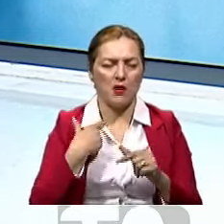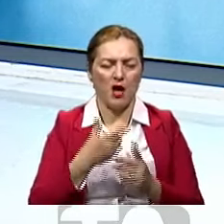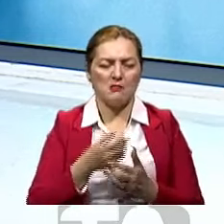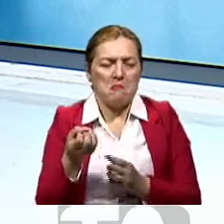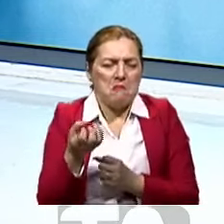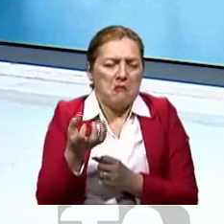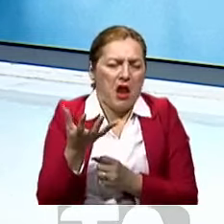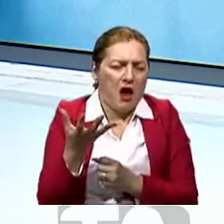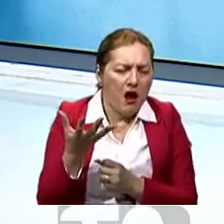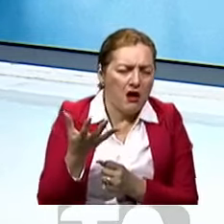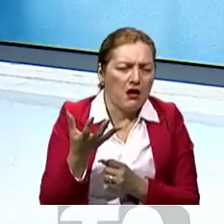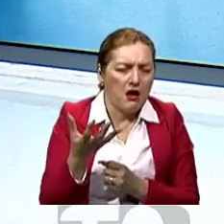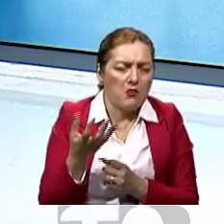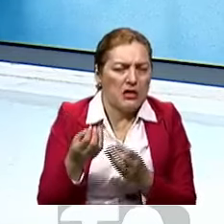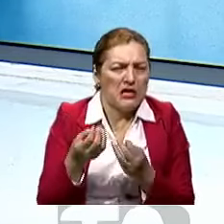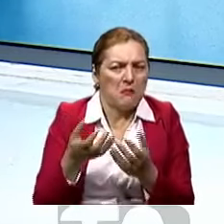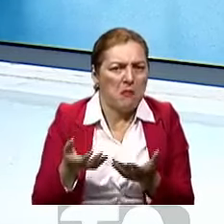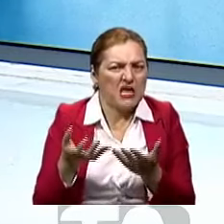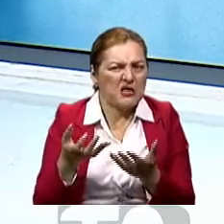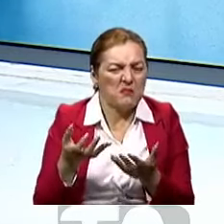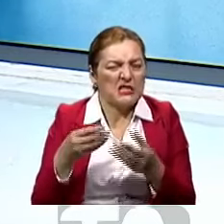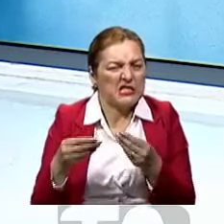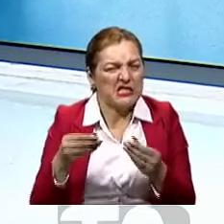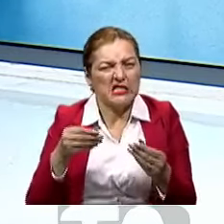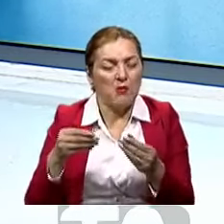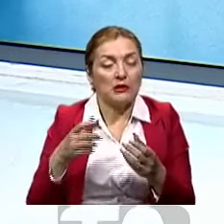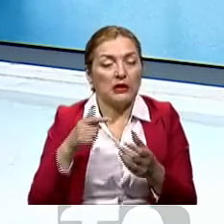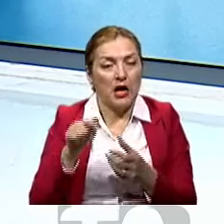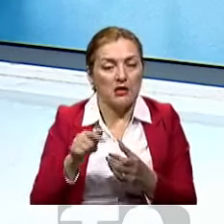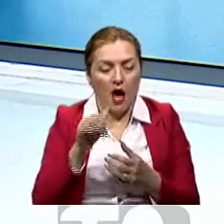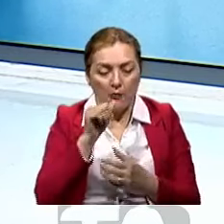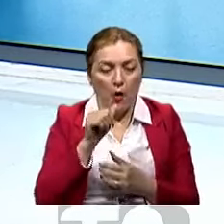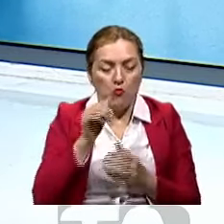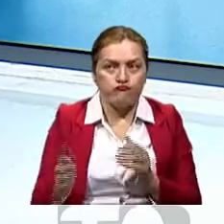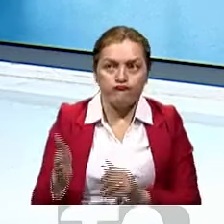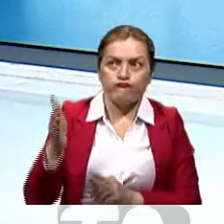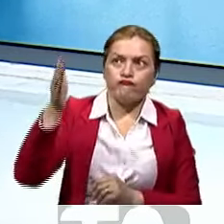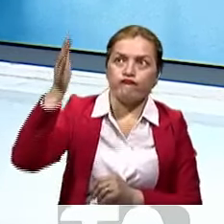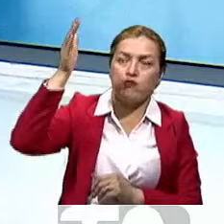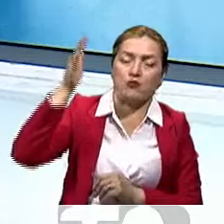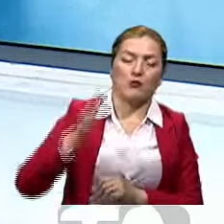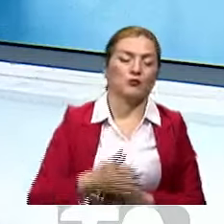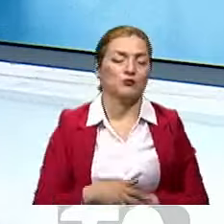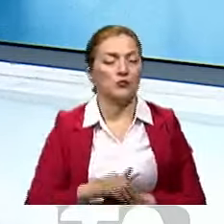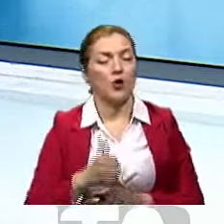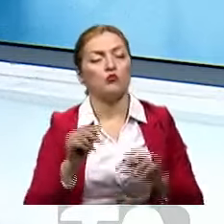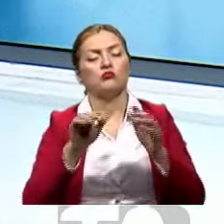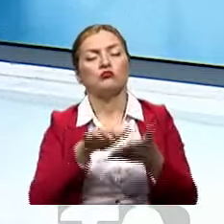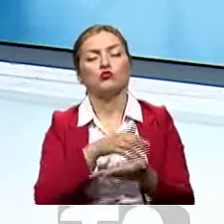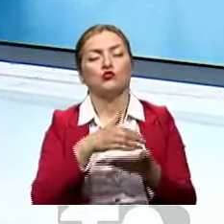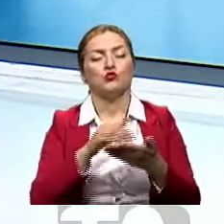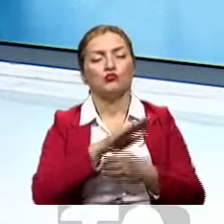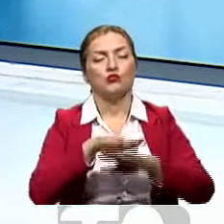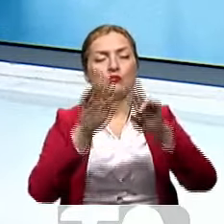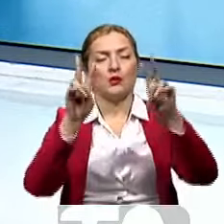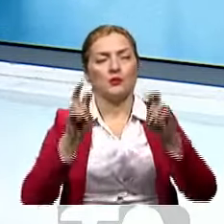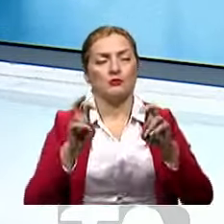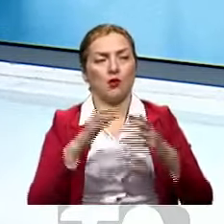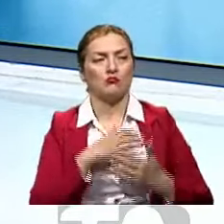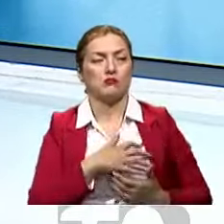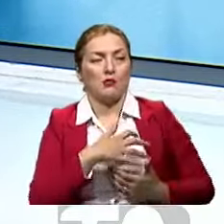blanca. Esa es la que dará al niño los nutrientes necesarios para crecer. Otra duda en torno al tamaño de los senos,